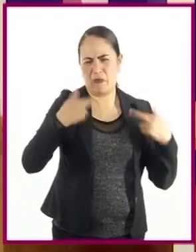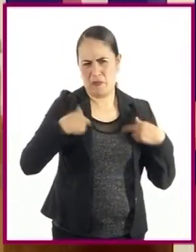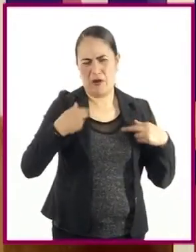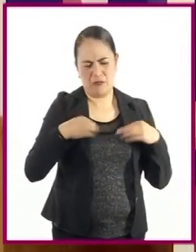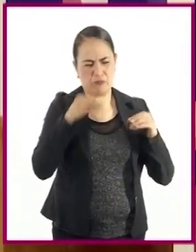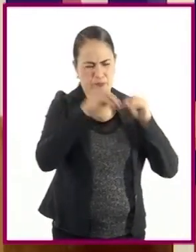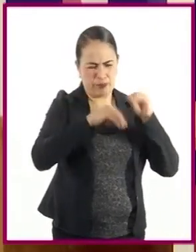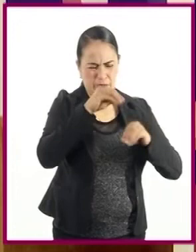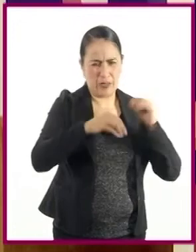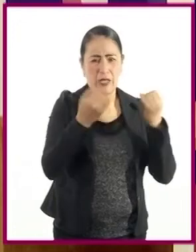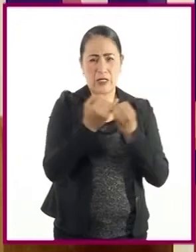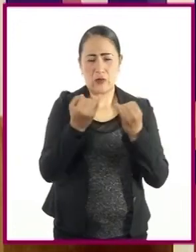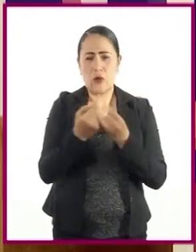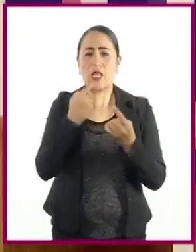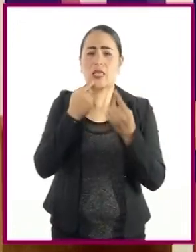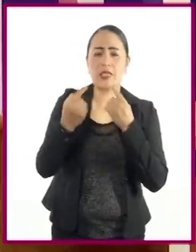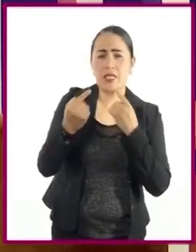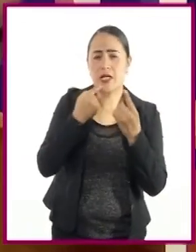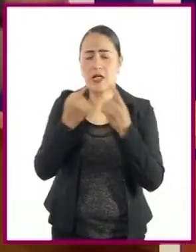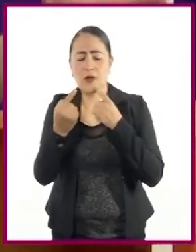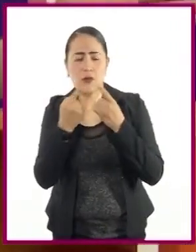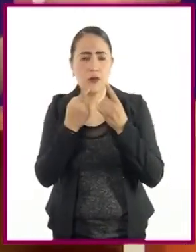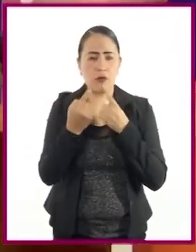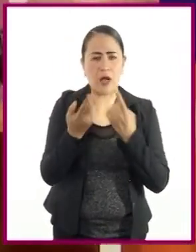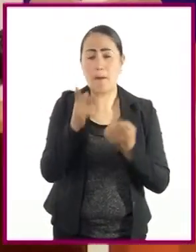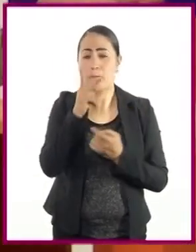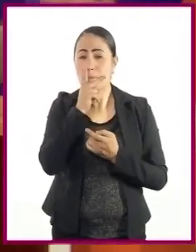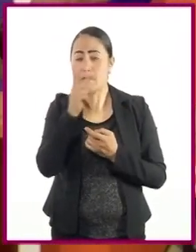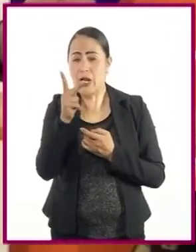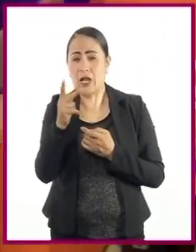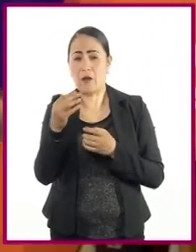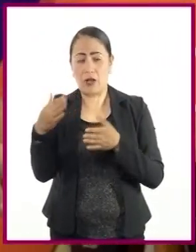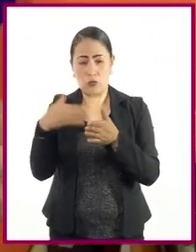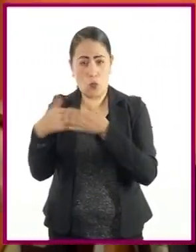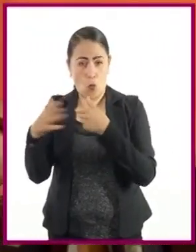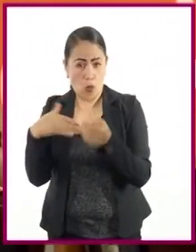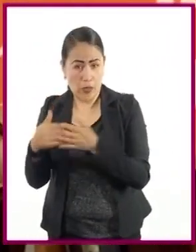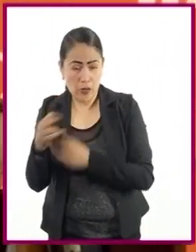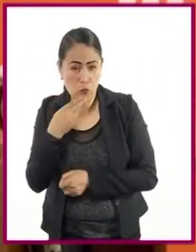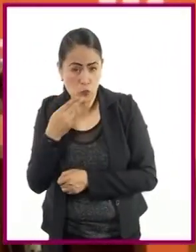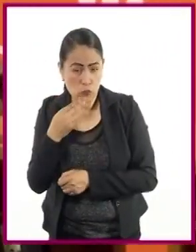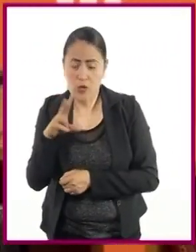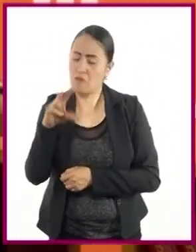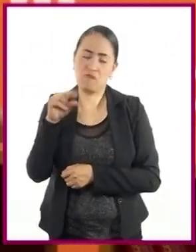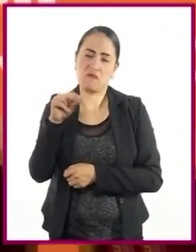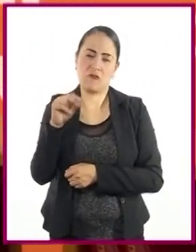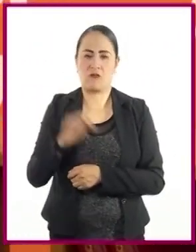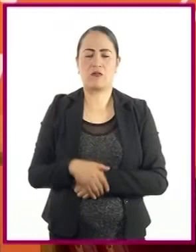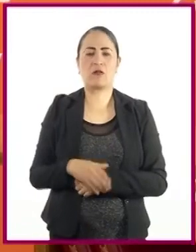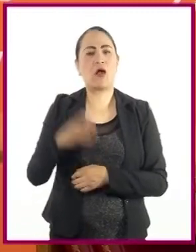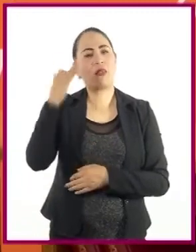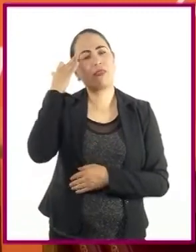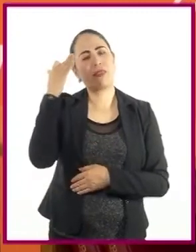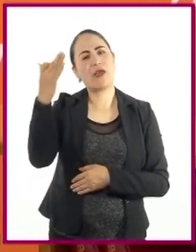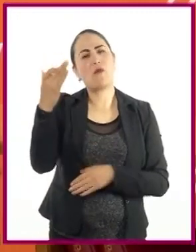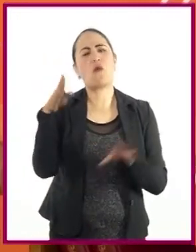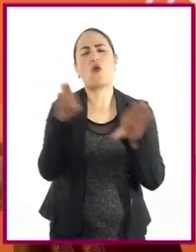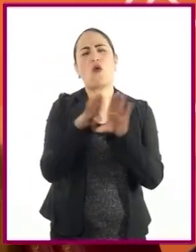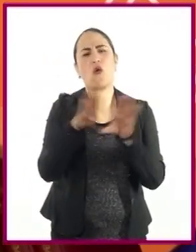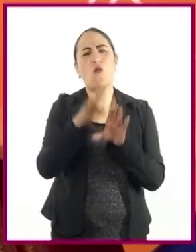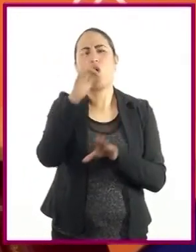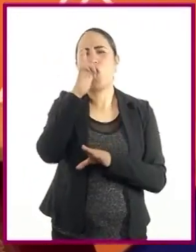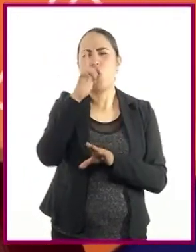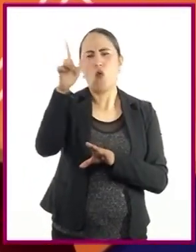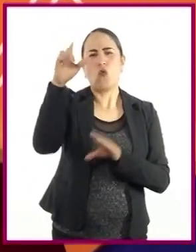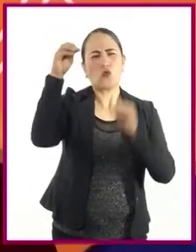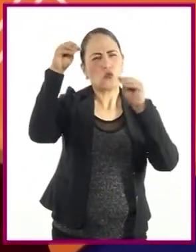cuidaría que en los diálogos no se usen términos y expresiones modernas. Y el tiempo lo manejaría con la iluminación,